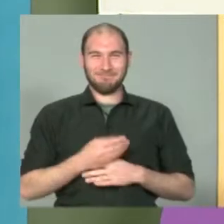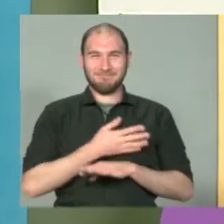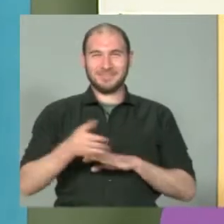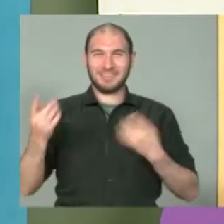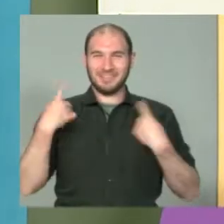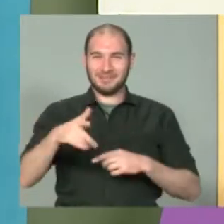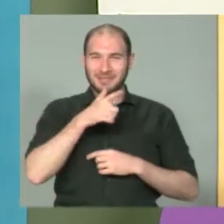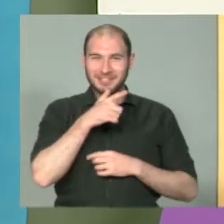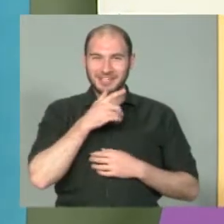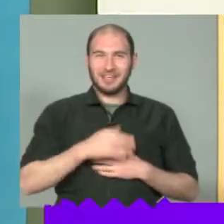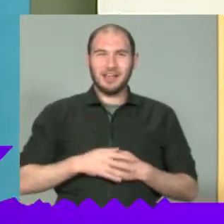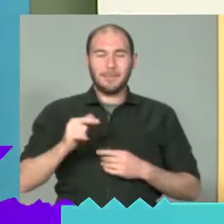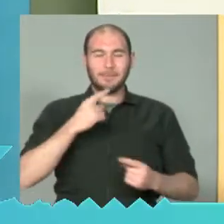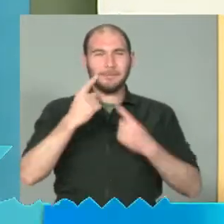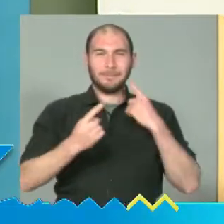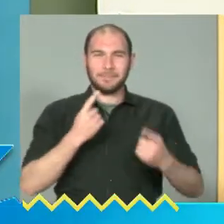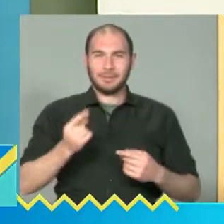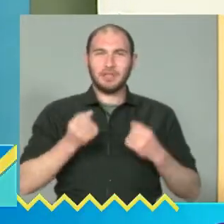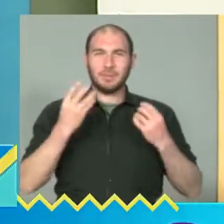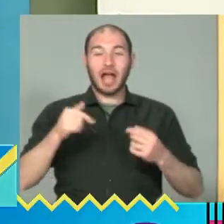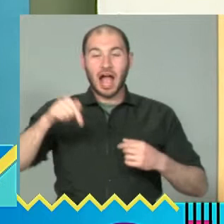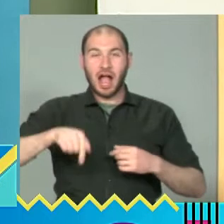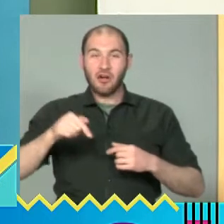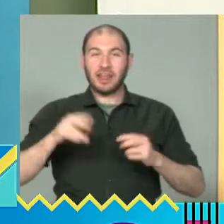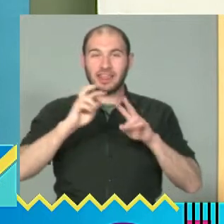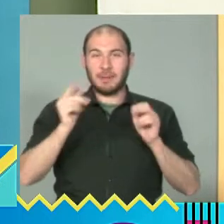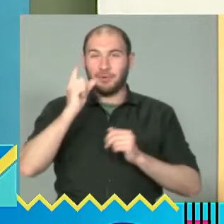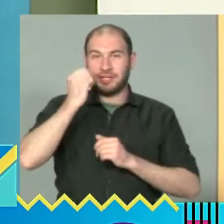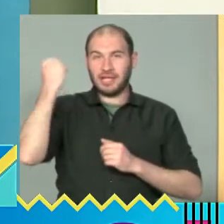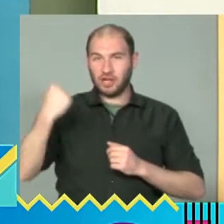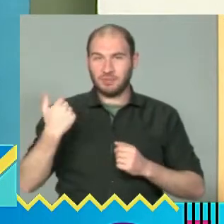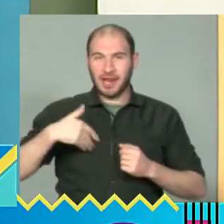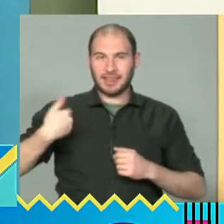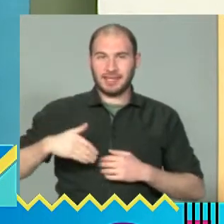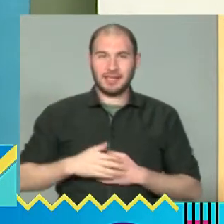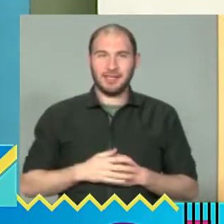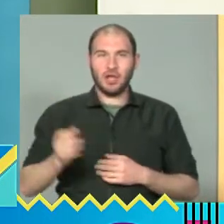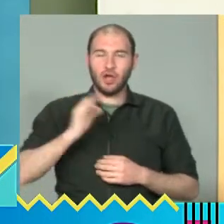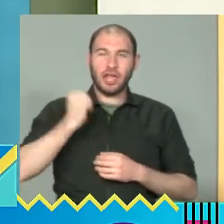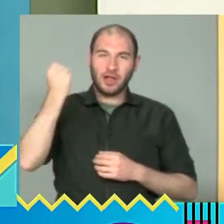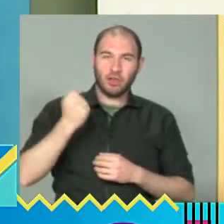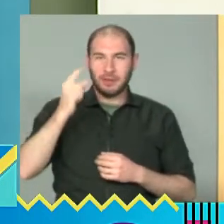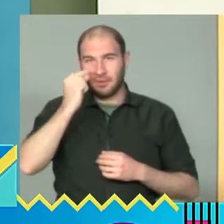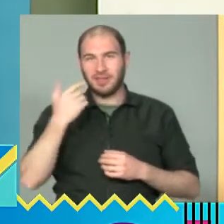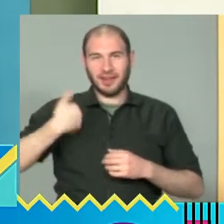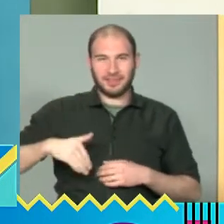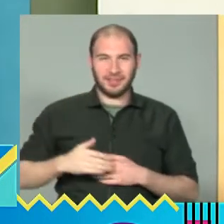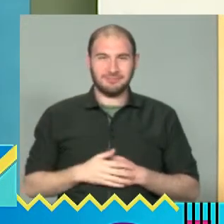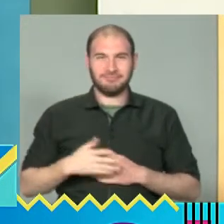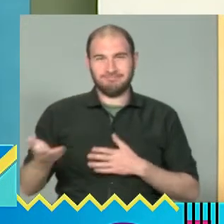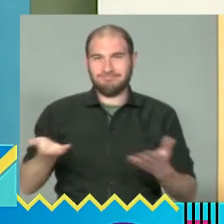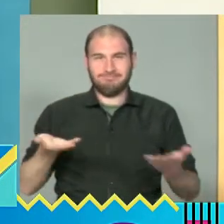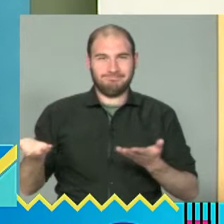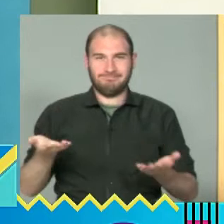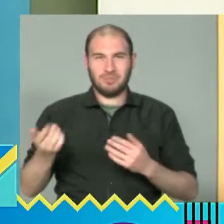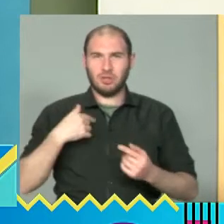Seguimos en Distintos Parecidos preguntándonos por la actualidad política económica argentina o económica política argentina. Bueno, eso